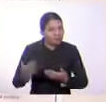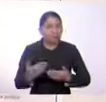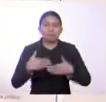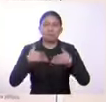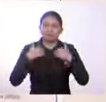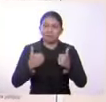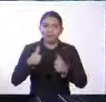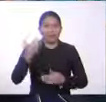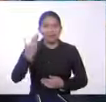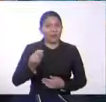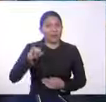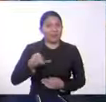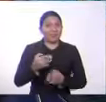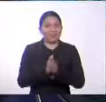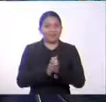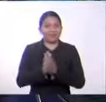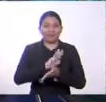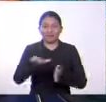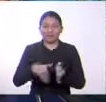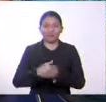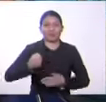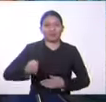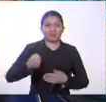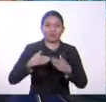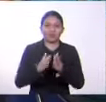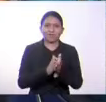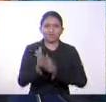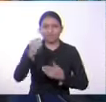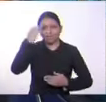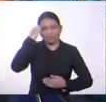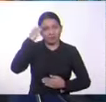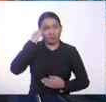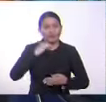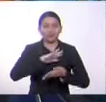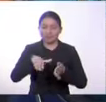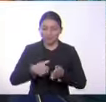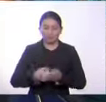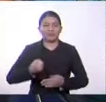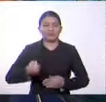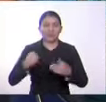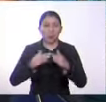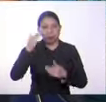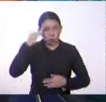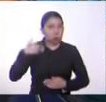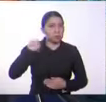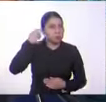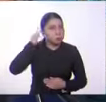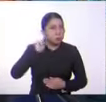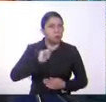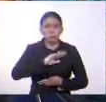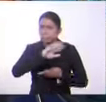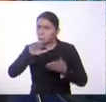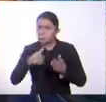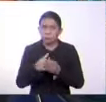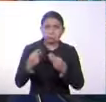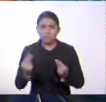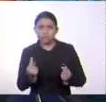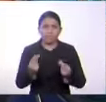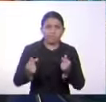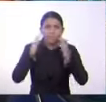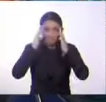día jueves. Muy bien, como todos los alumnos que quieran aprender. Como todos los estudiantes, las chicas, los chicos que son para